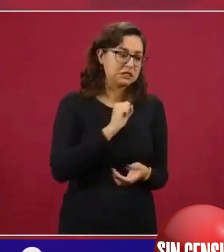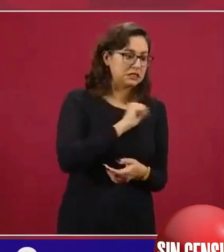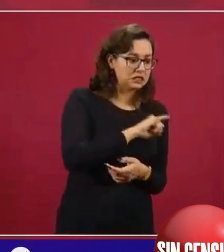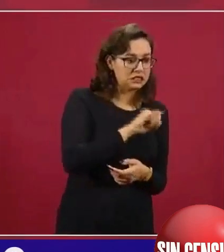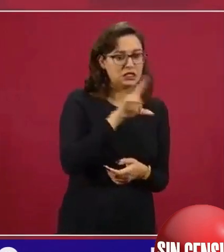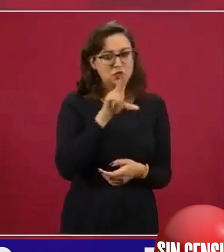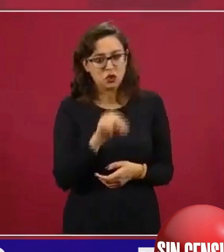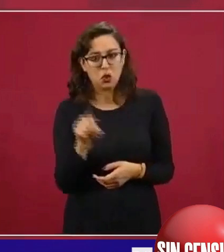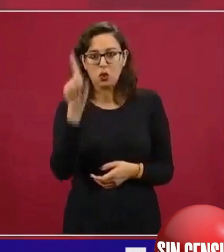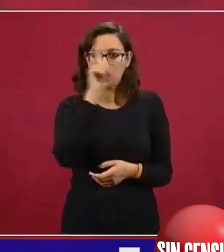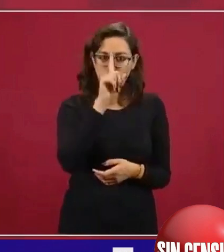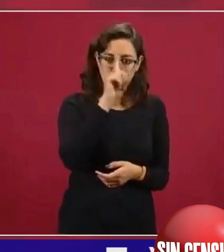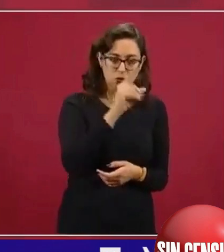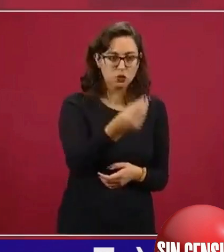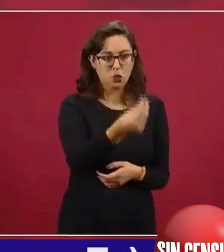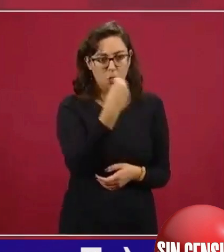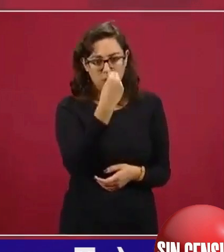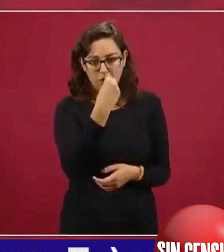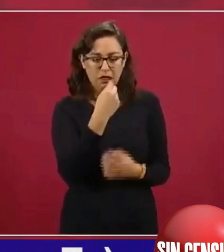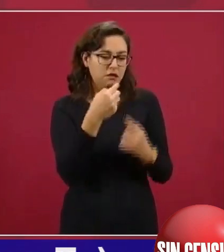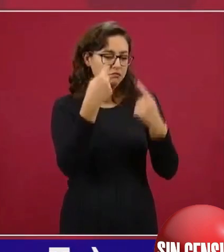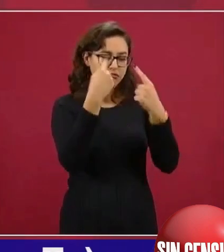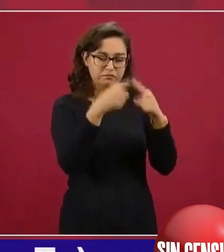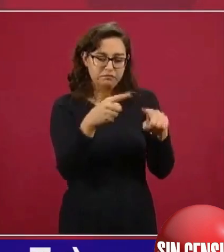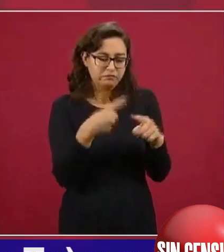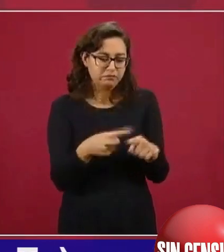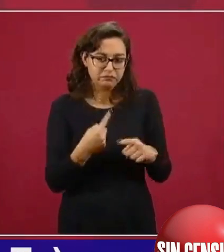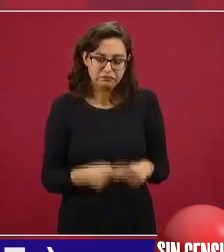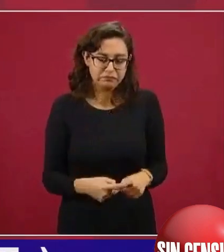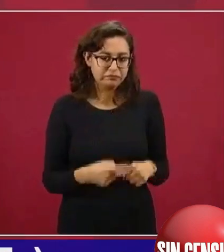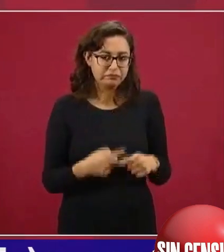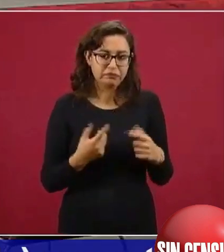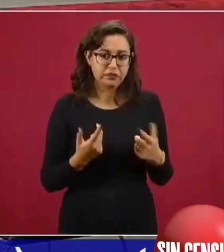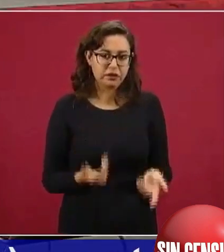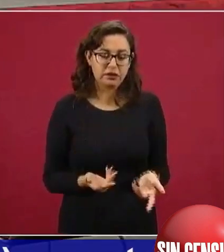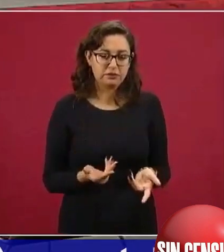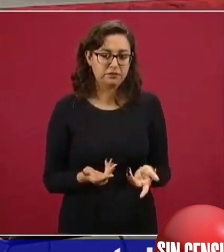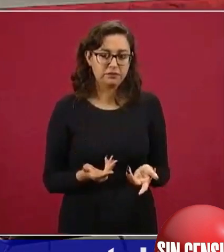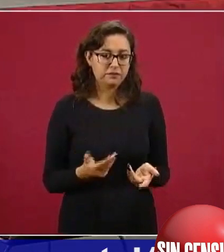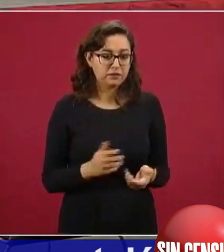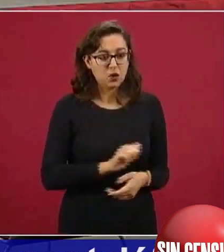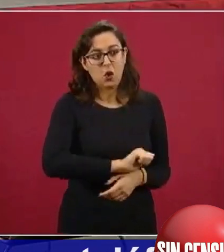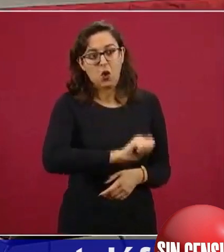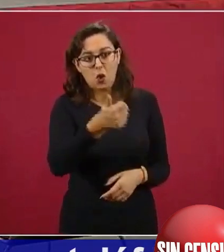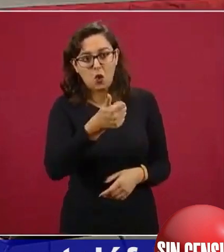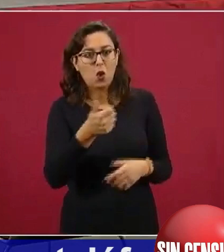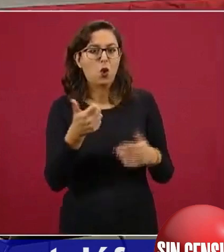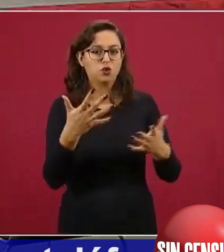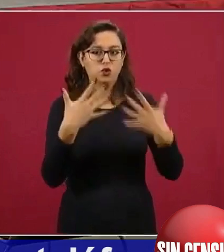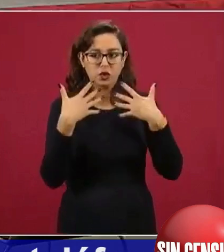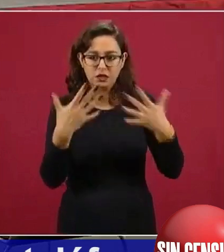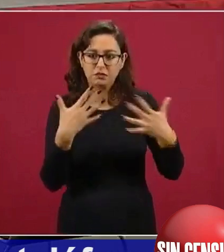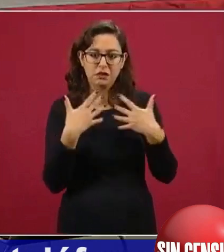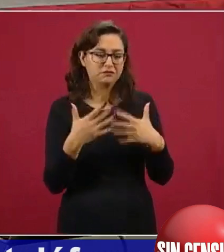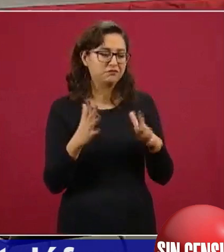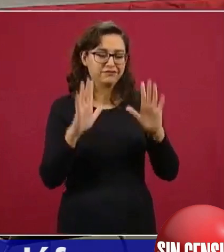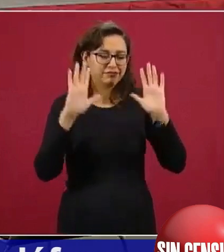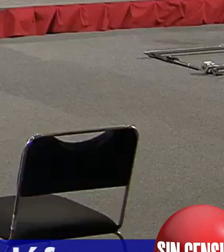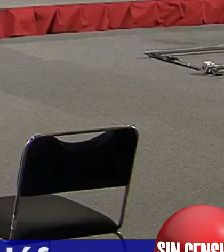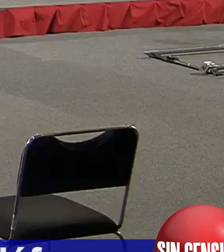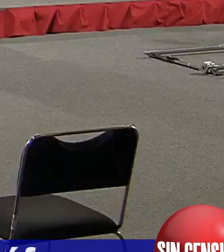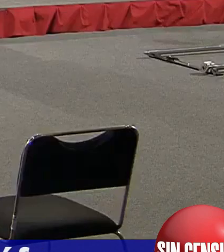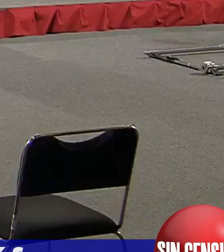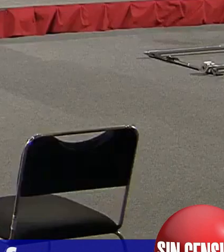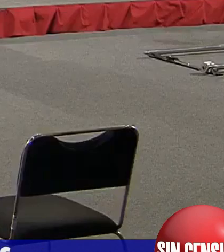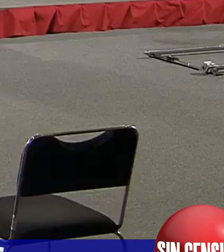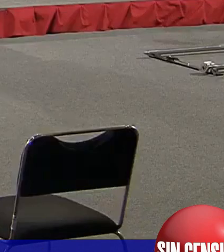le recomiendo comer esto, váyase a X a otro clima, en fin, decisiones que uno